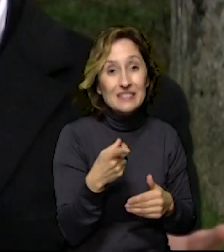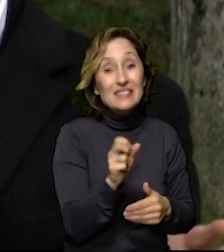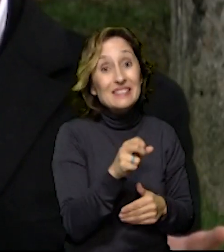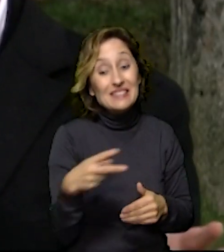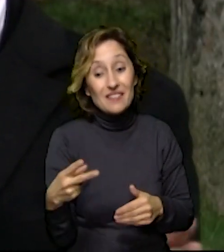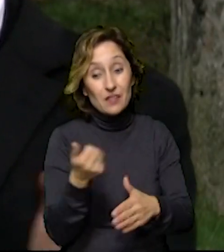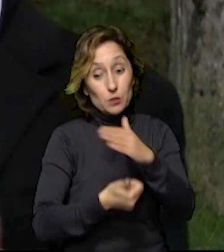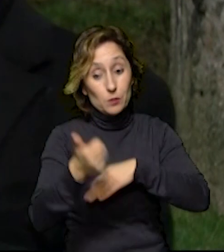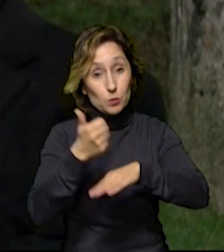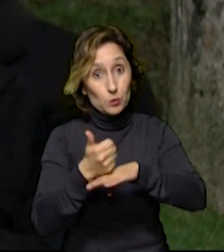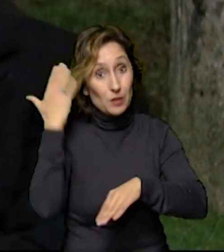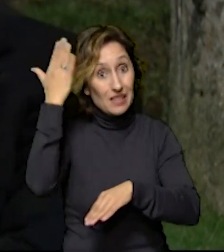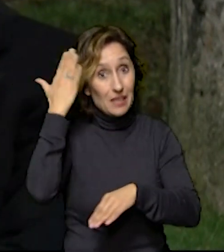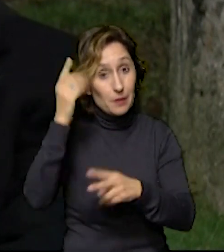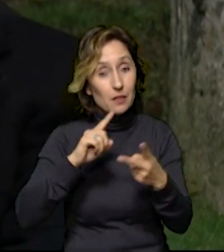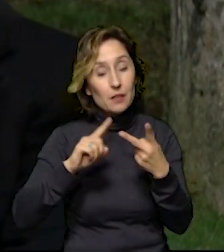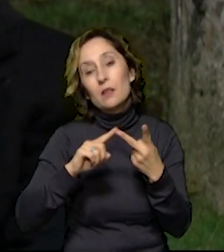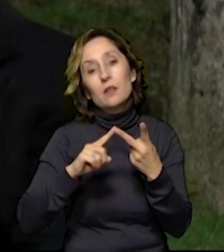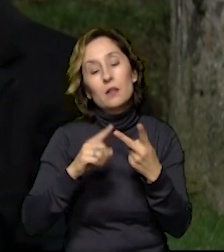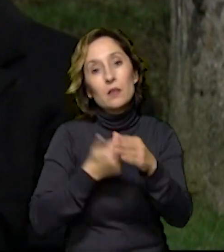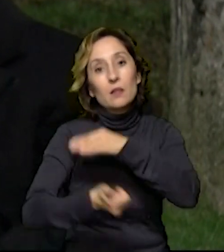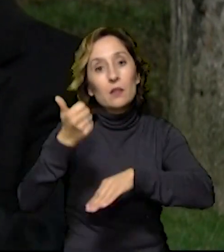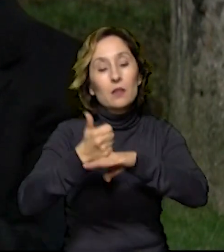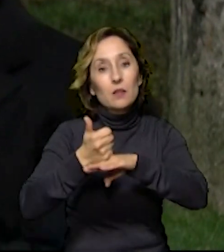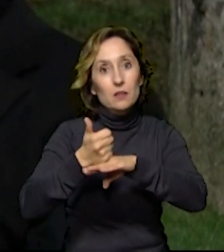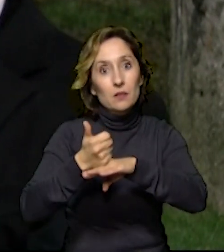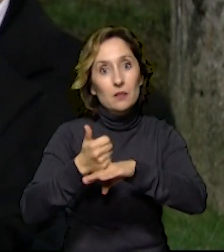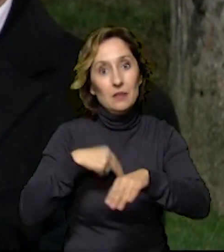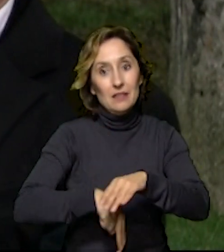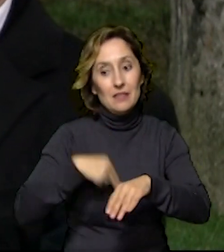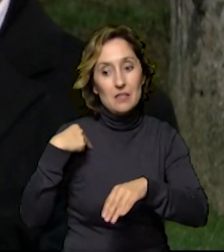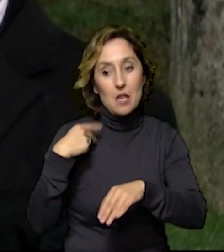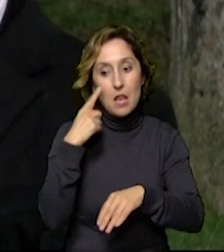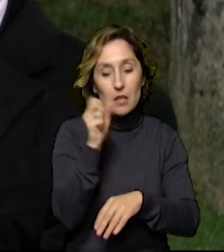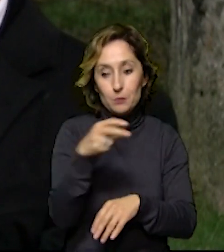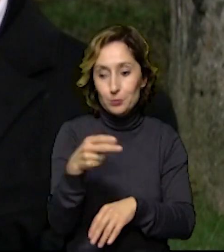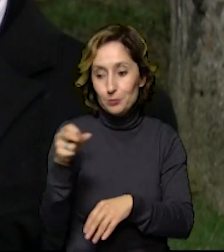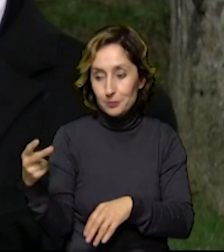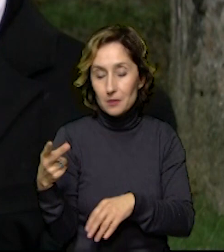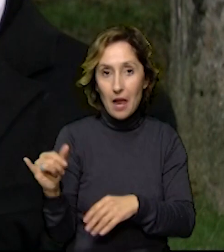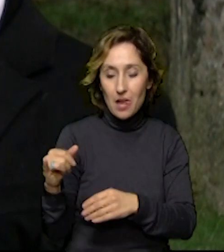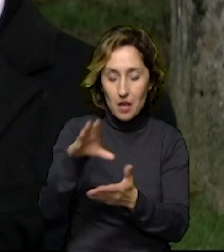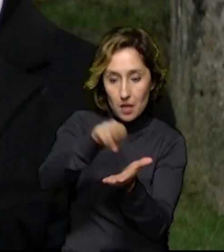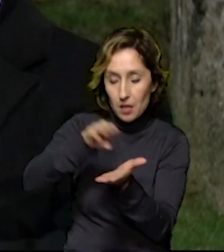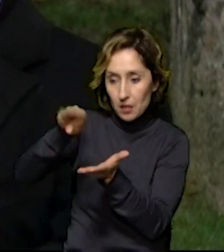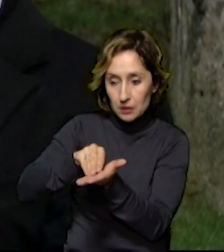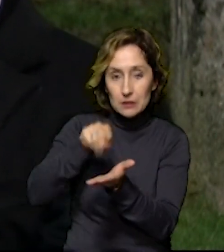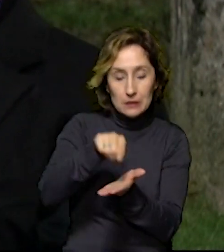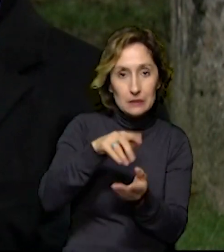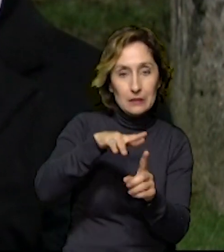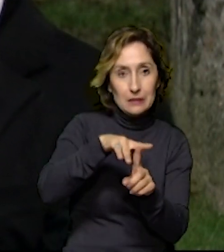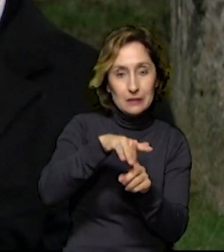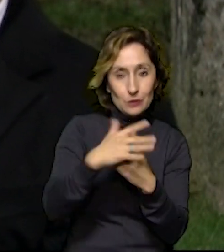del Tribunal Superior de Justicia de Navarra como del Tribunal Supremo. En ese marco nos tenemos que mover, pero